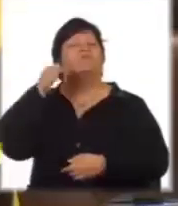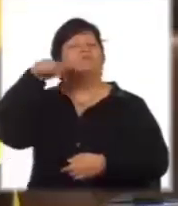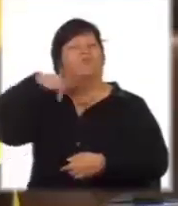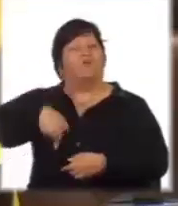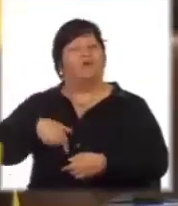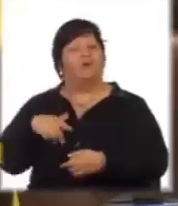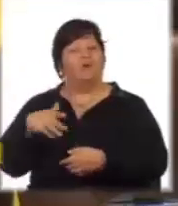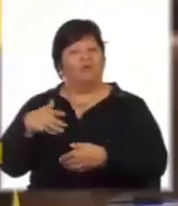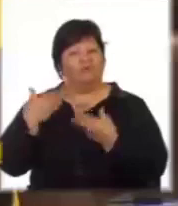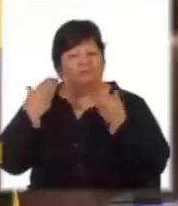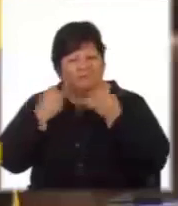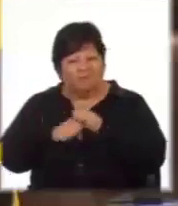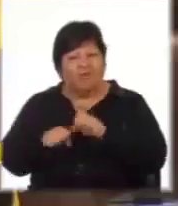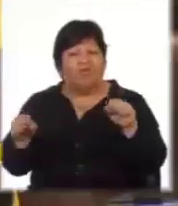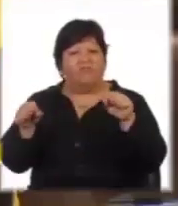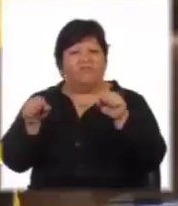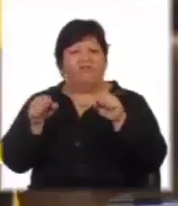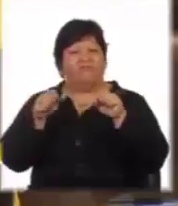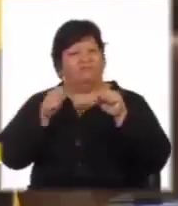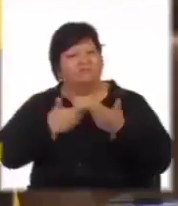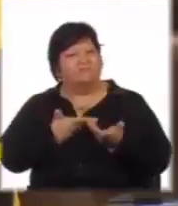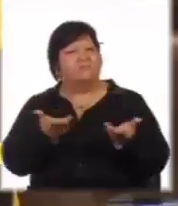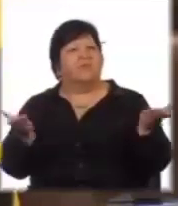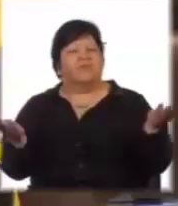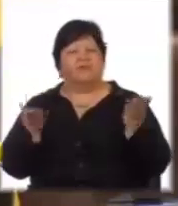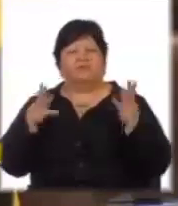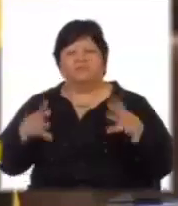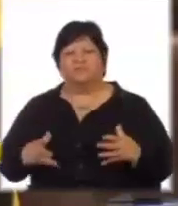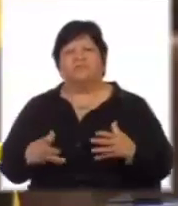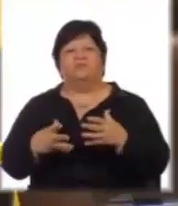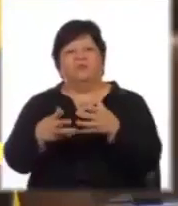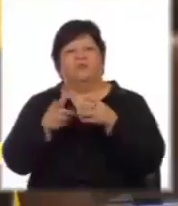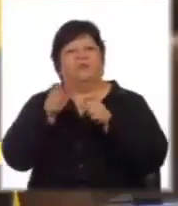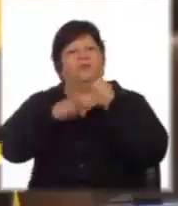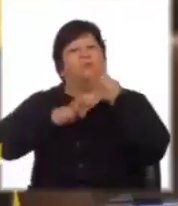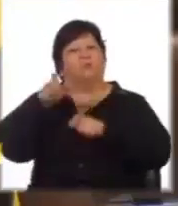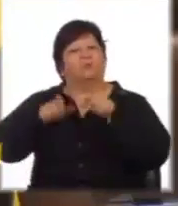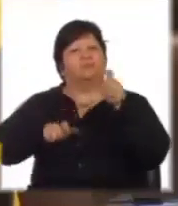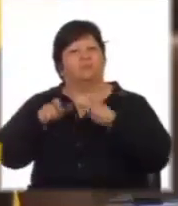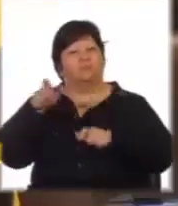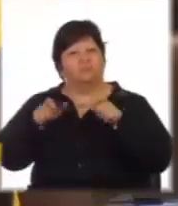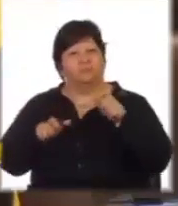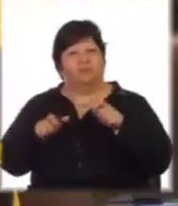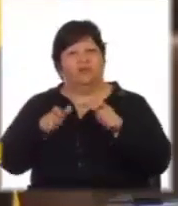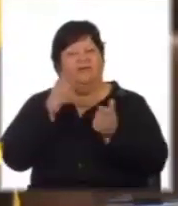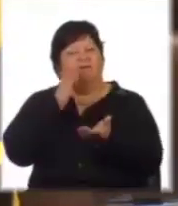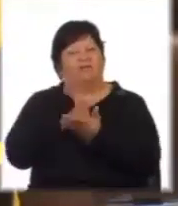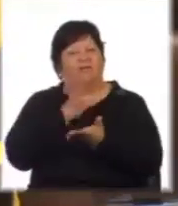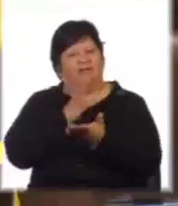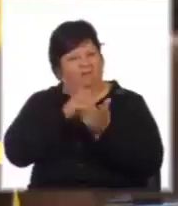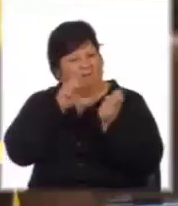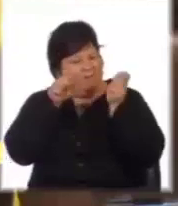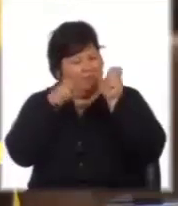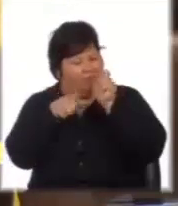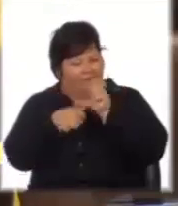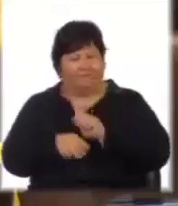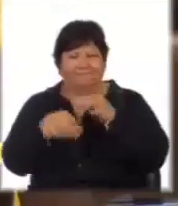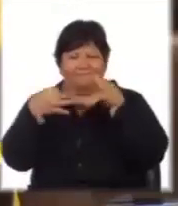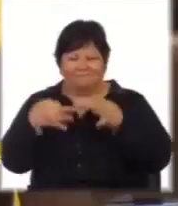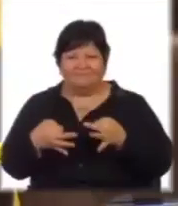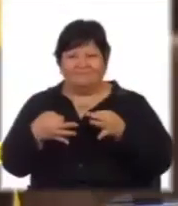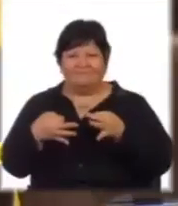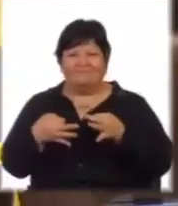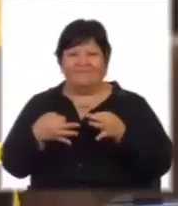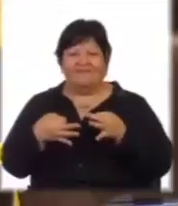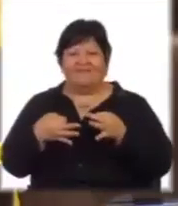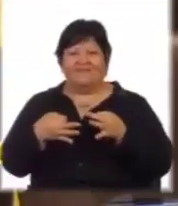las banderas de los movimientos populares para cristalizar en derecho estas reivindicaciones. Para finalizar,